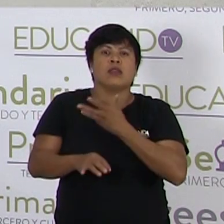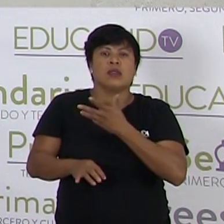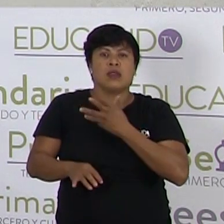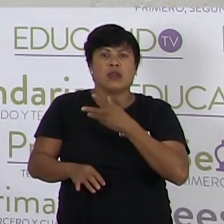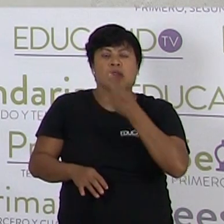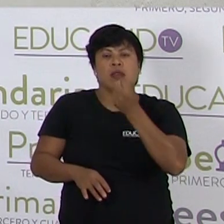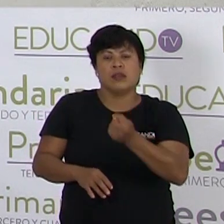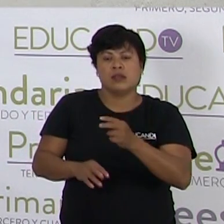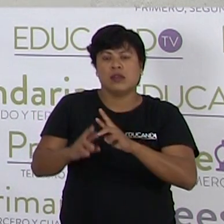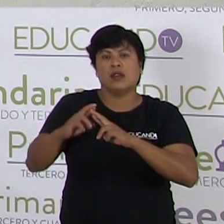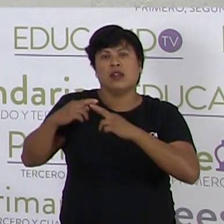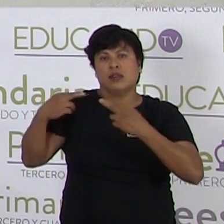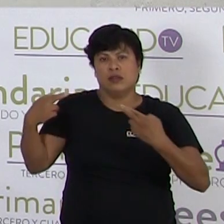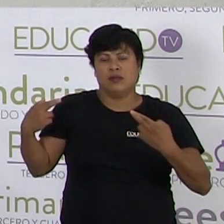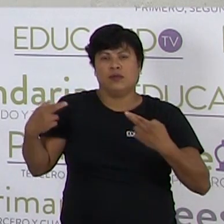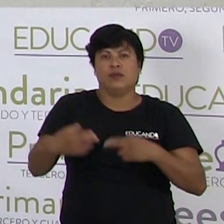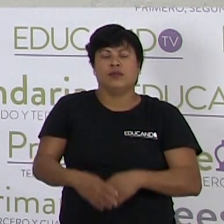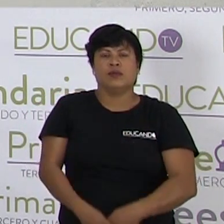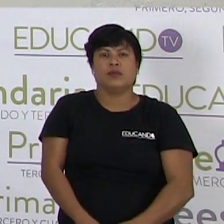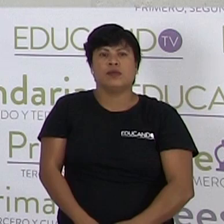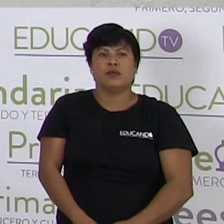esa relación.